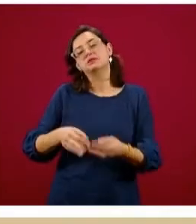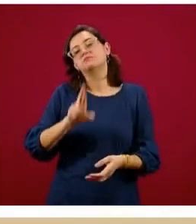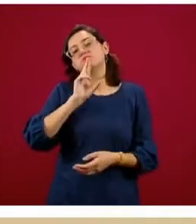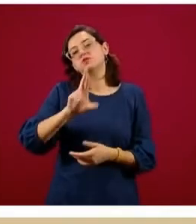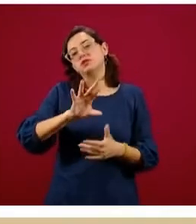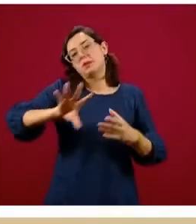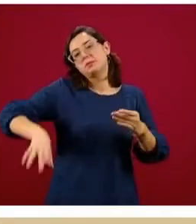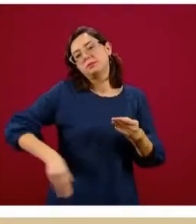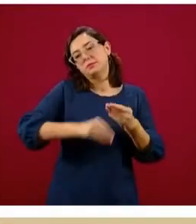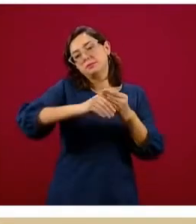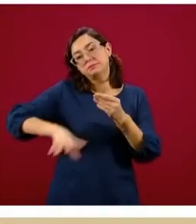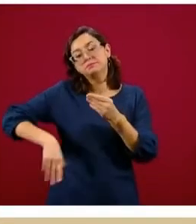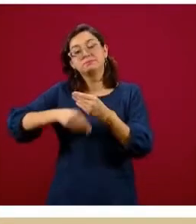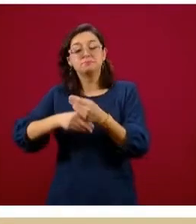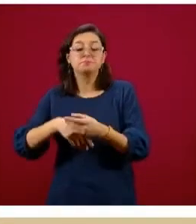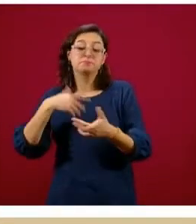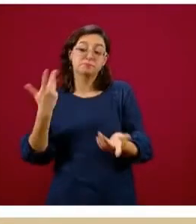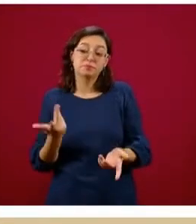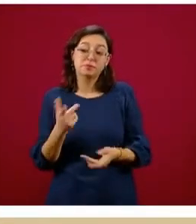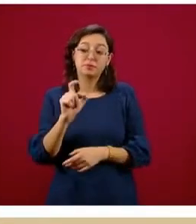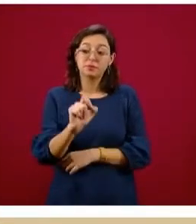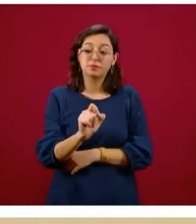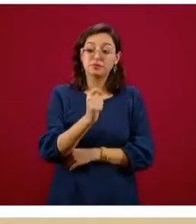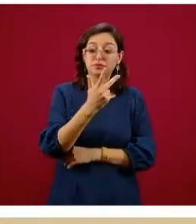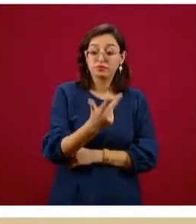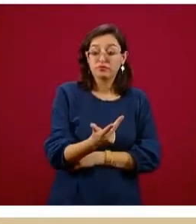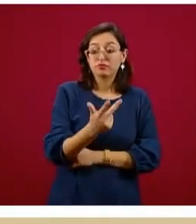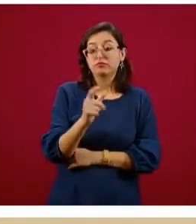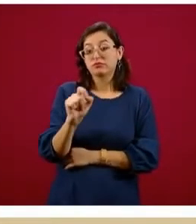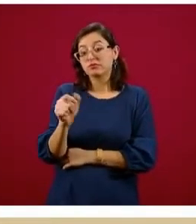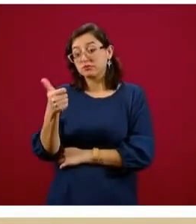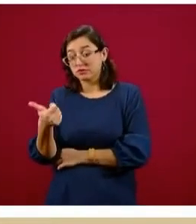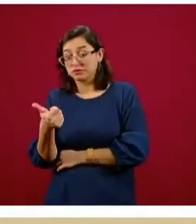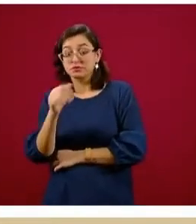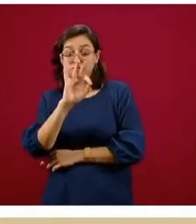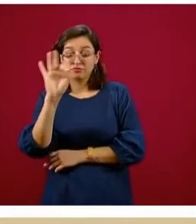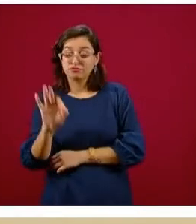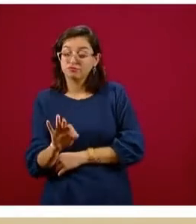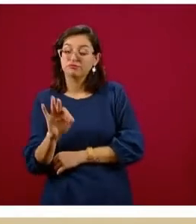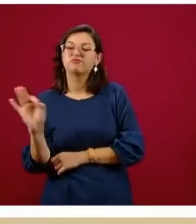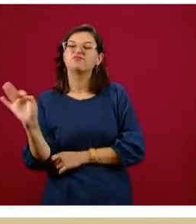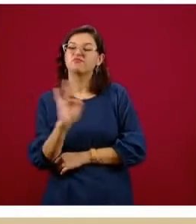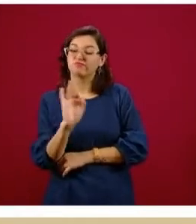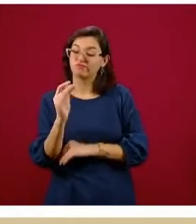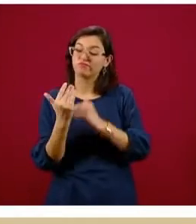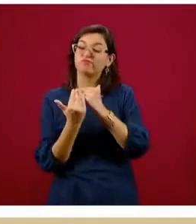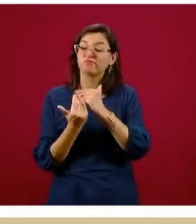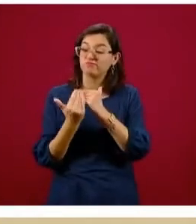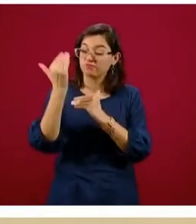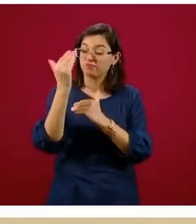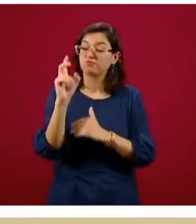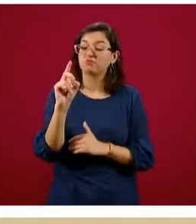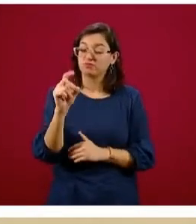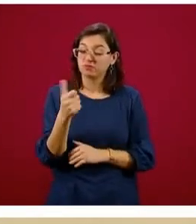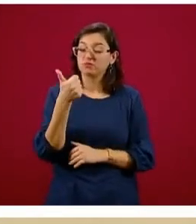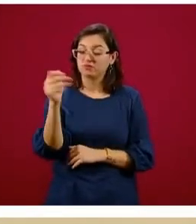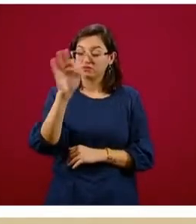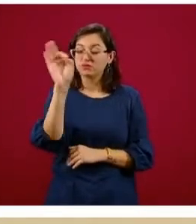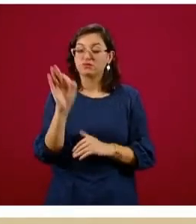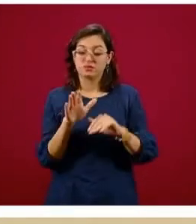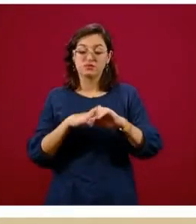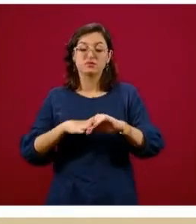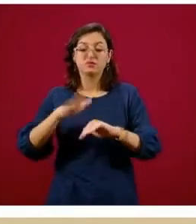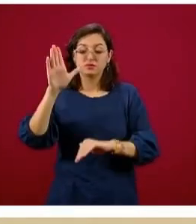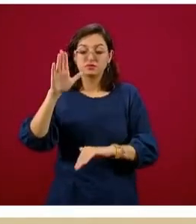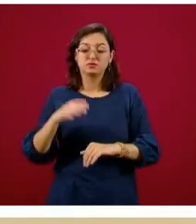tanto, esperamos que ese 22 y ese 26 se incrementen al menos a un 36 o todavía superen. Pero si vemos